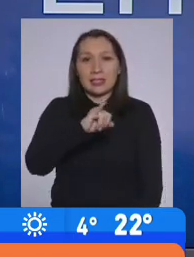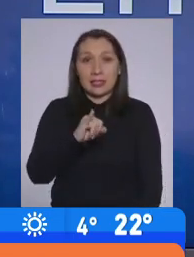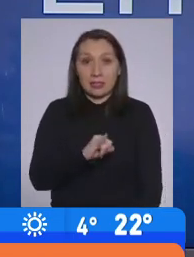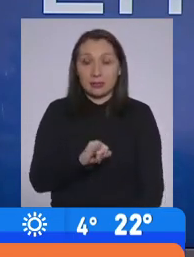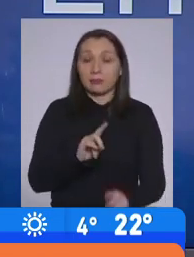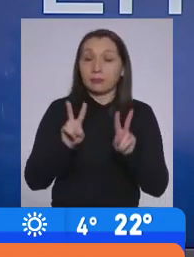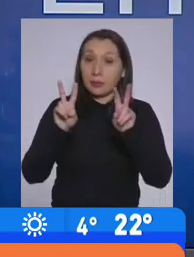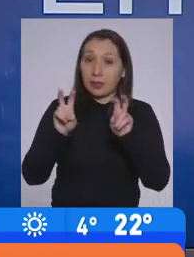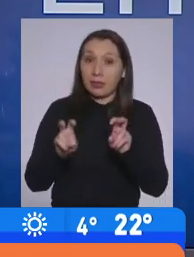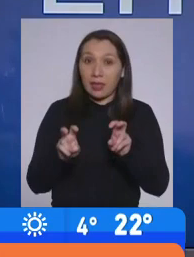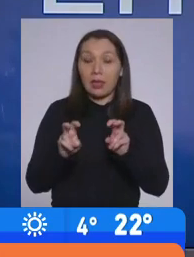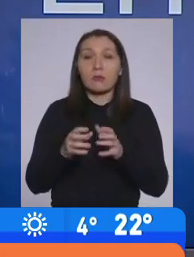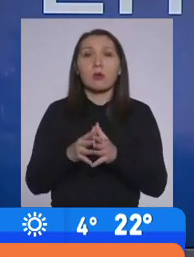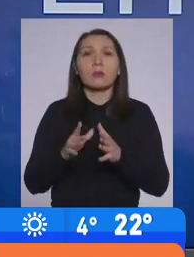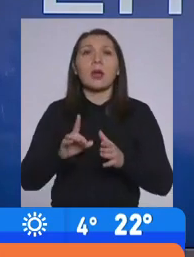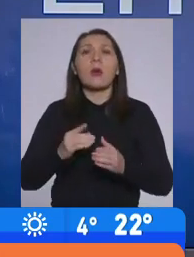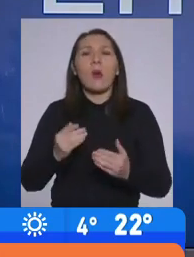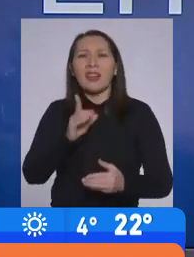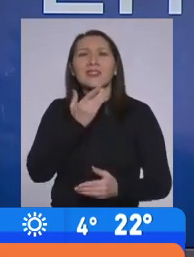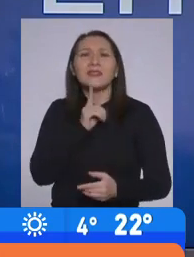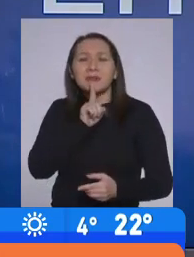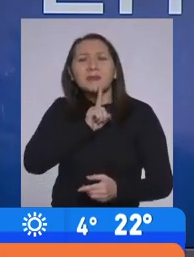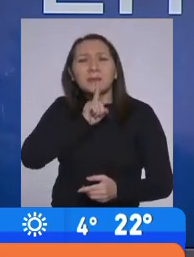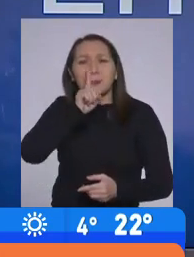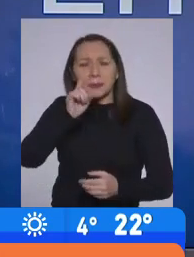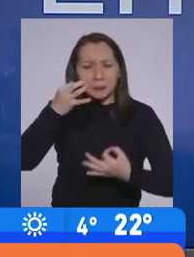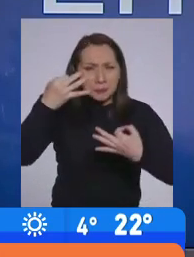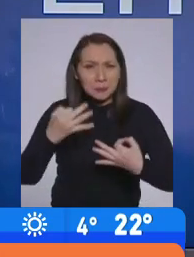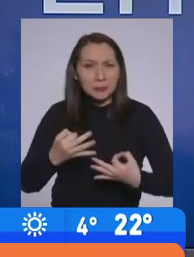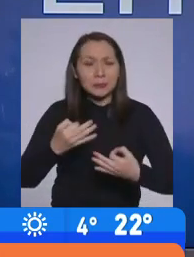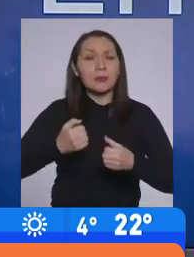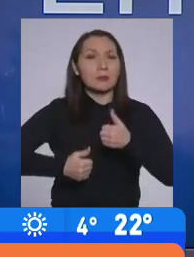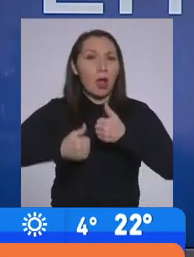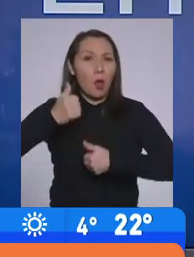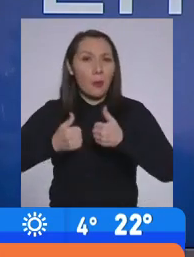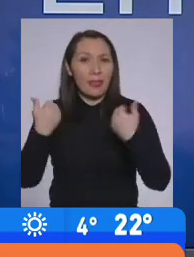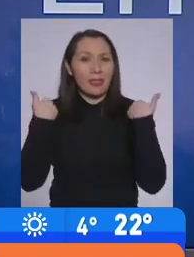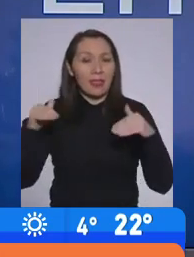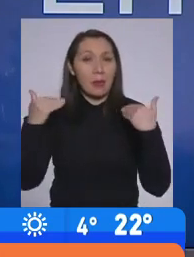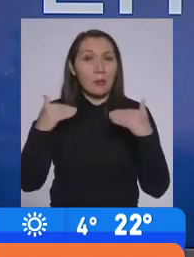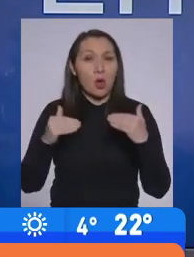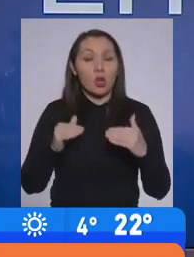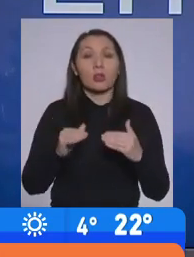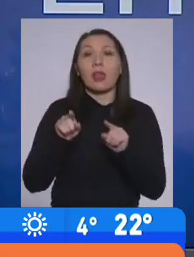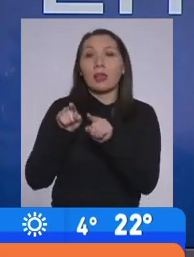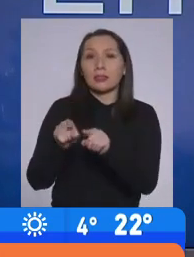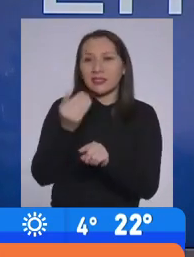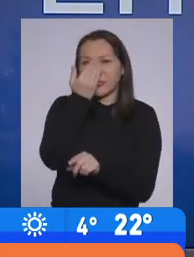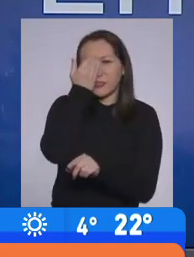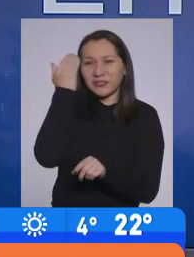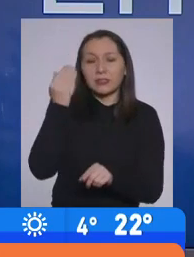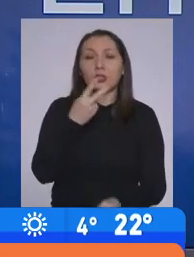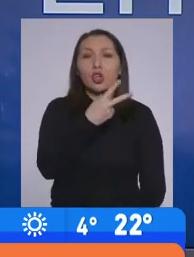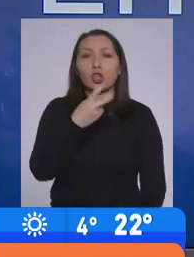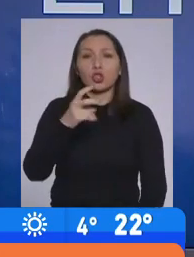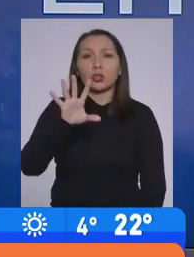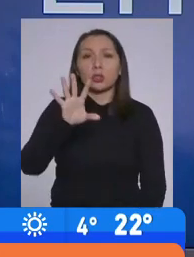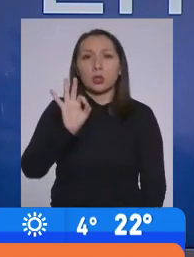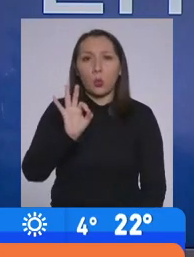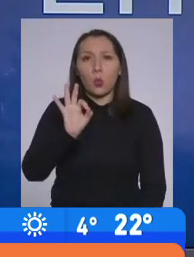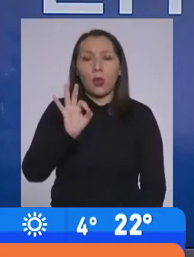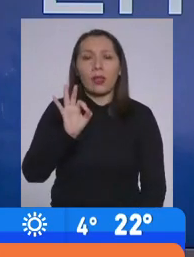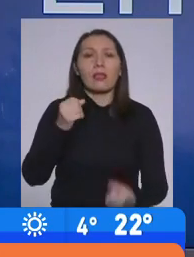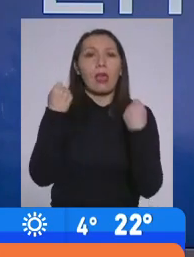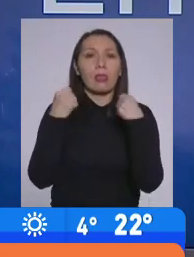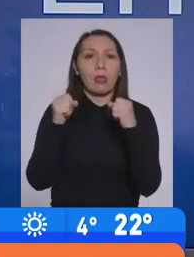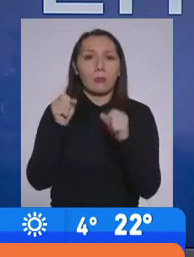caso del alto rendimiento este permiso único especial va a beneficiar a 250